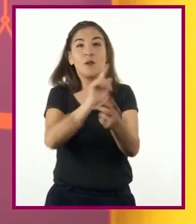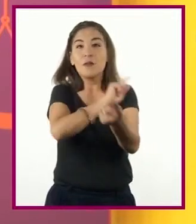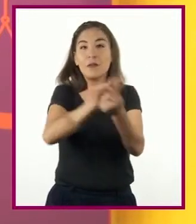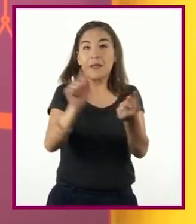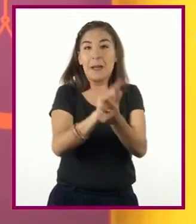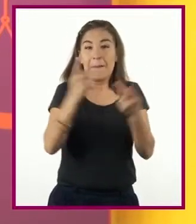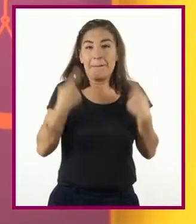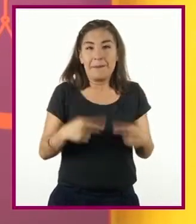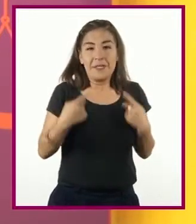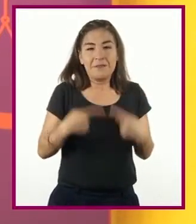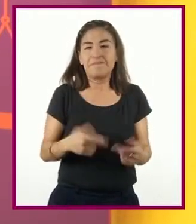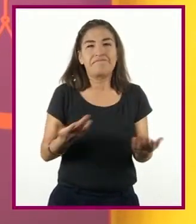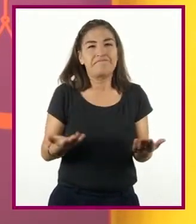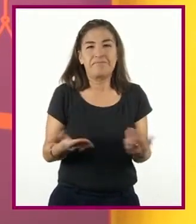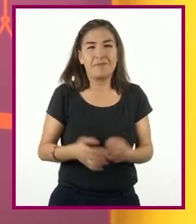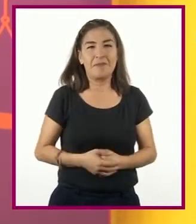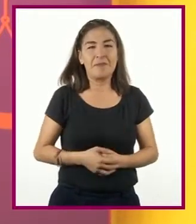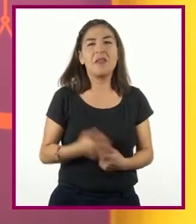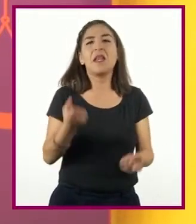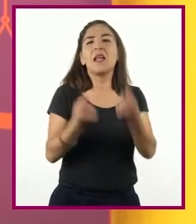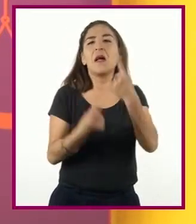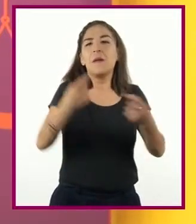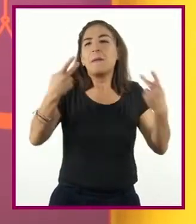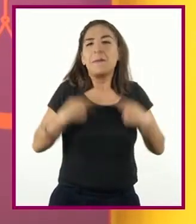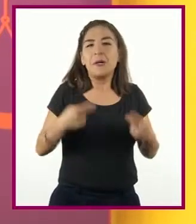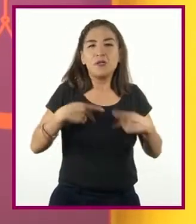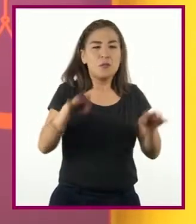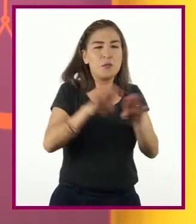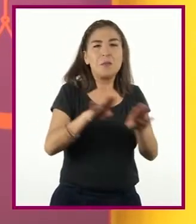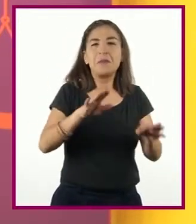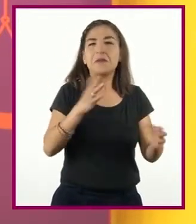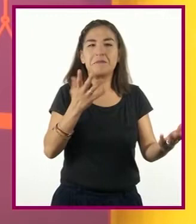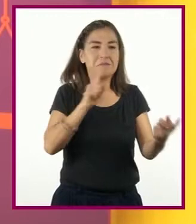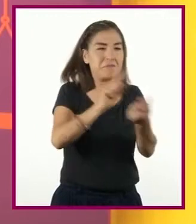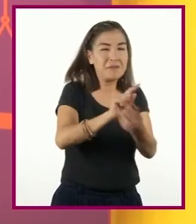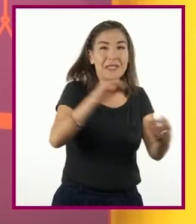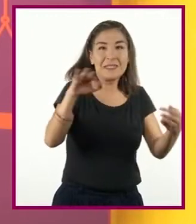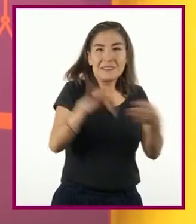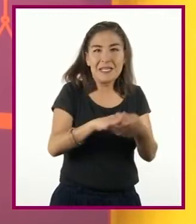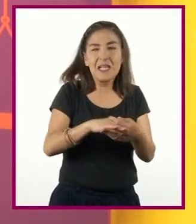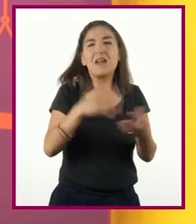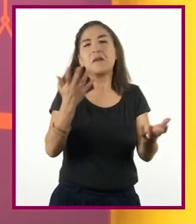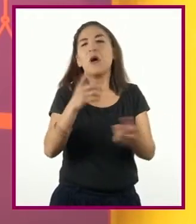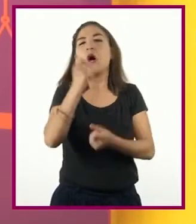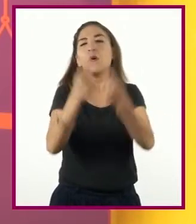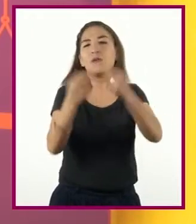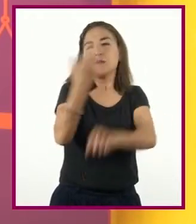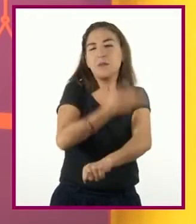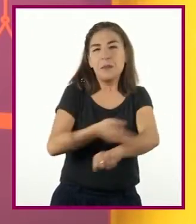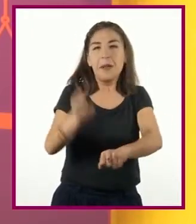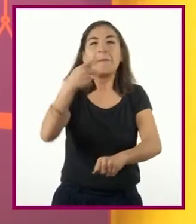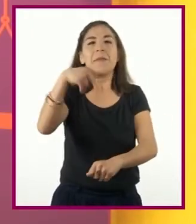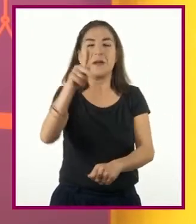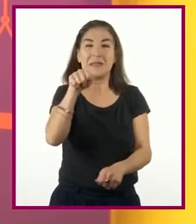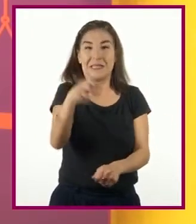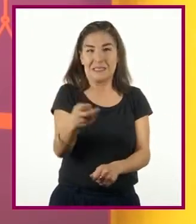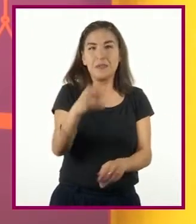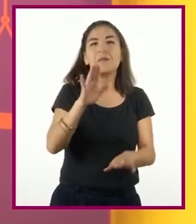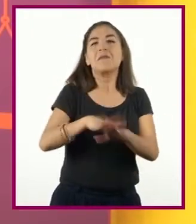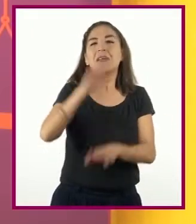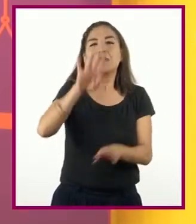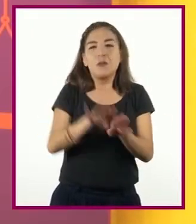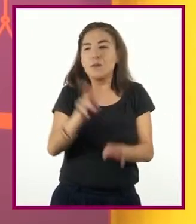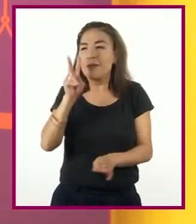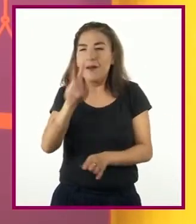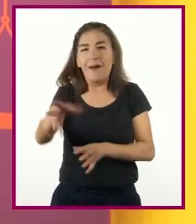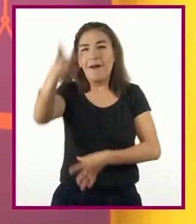entre personas. Unos de manera más cercana que otros, pero de algún modo, cada uno genera una cierta influencia